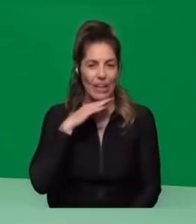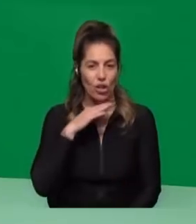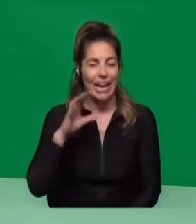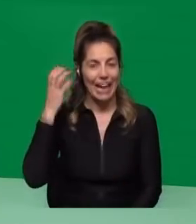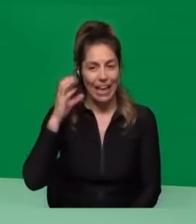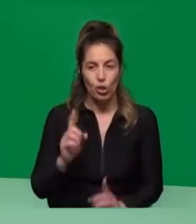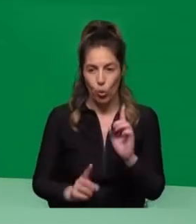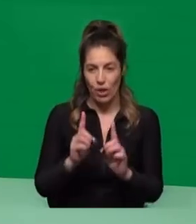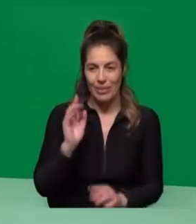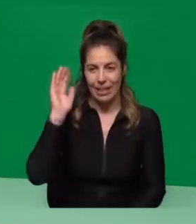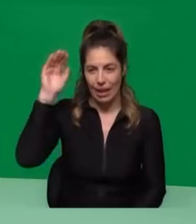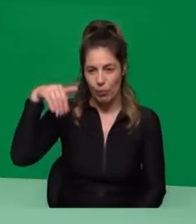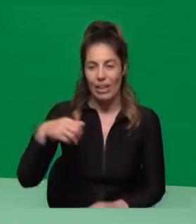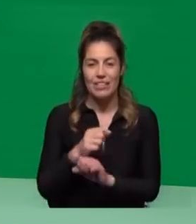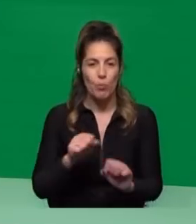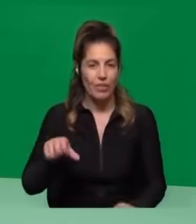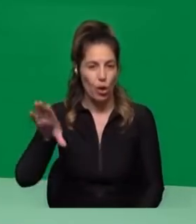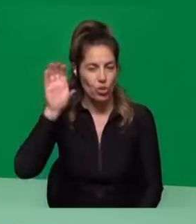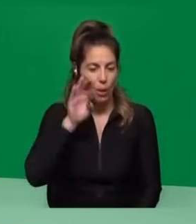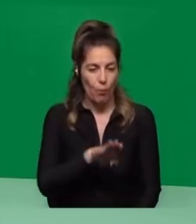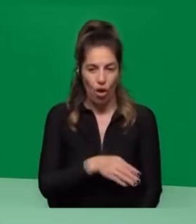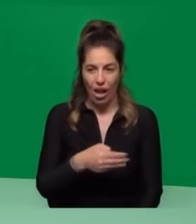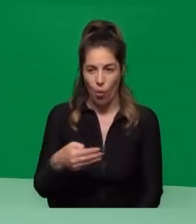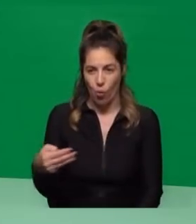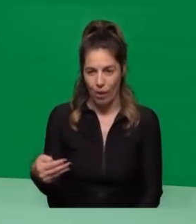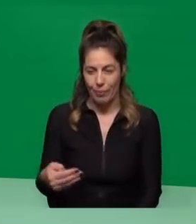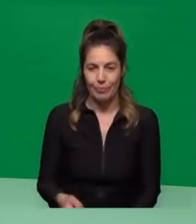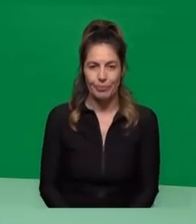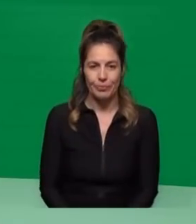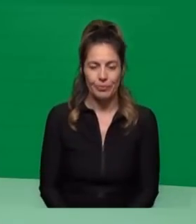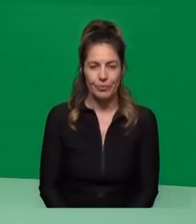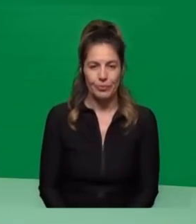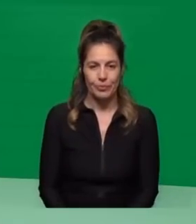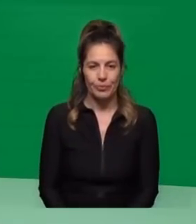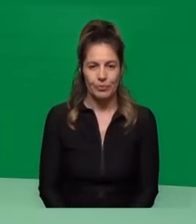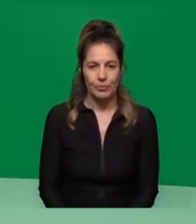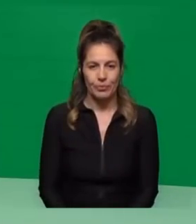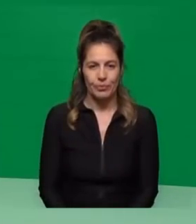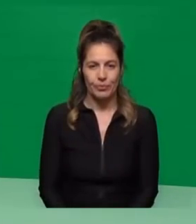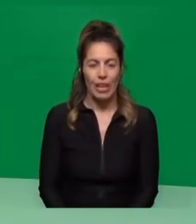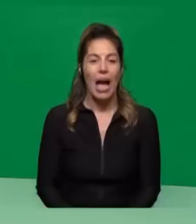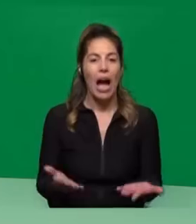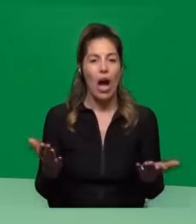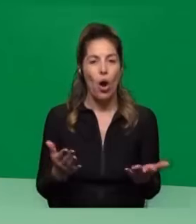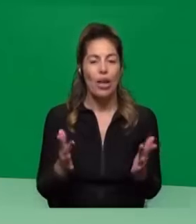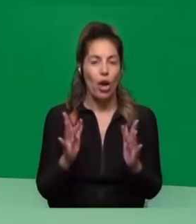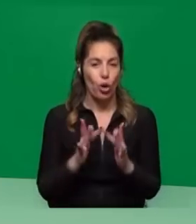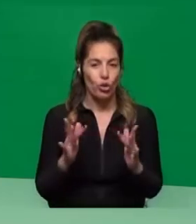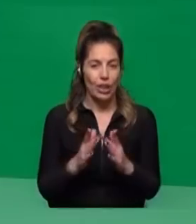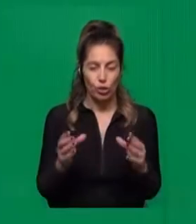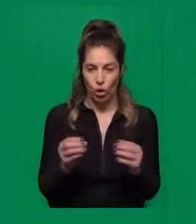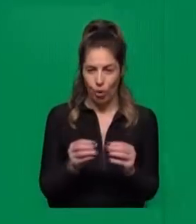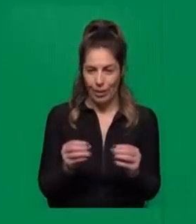la Universidad de la república que se puede escuchar por la web uniradio punto Edu punto Uy repasa los móviles de arranque a continuación